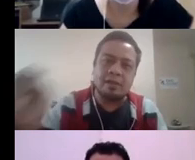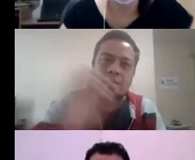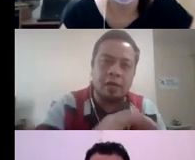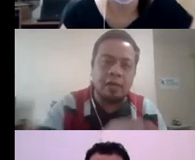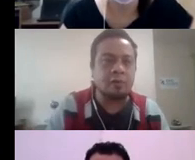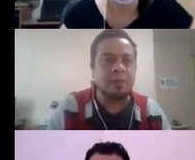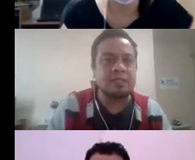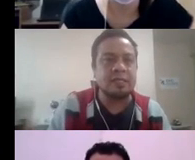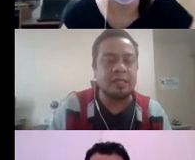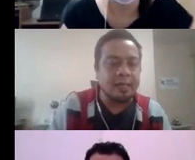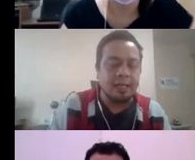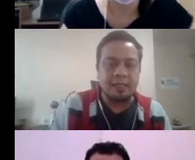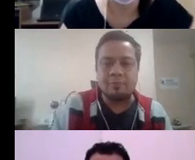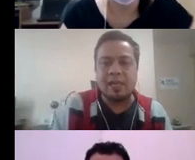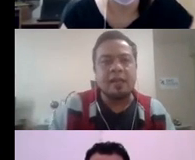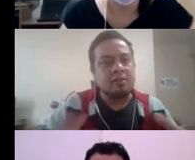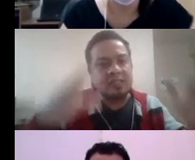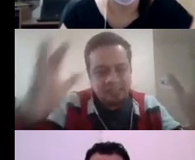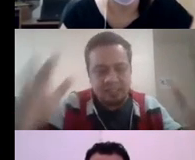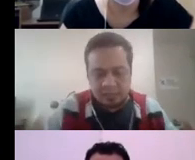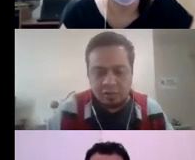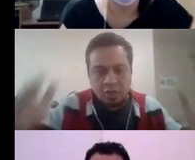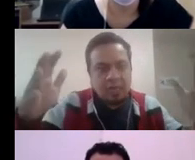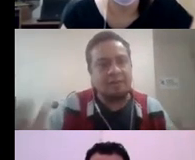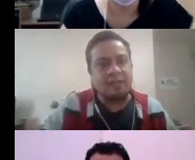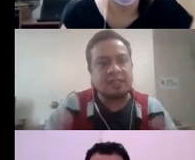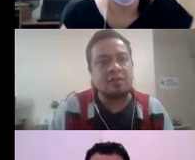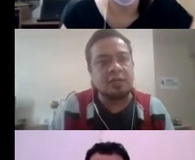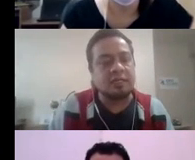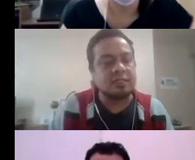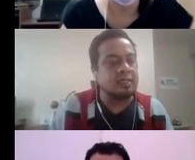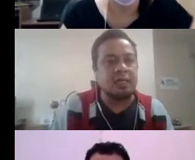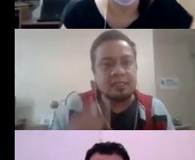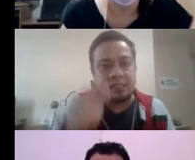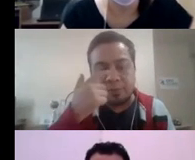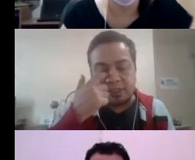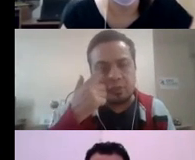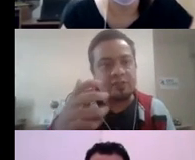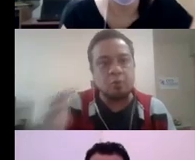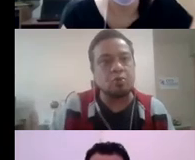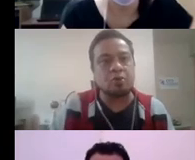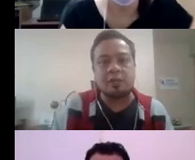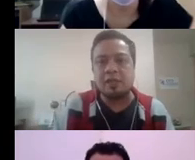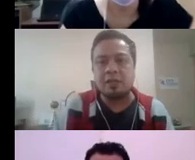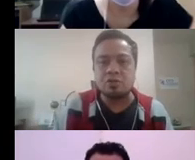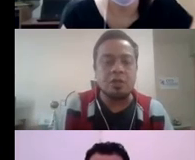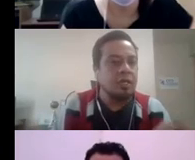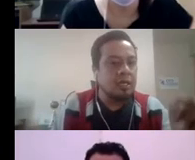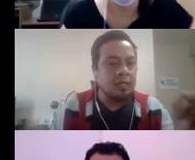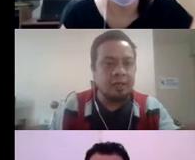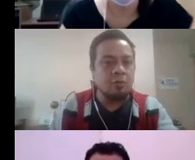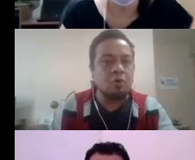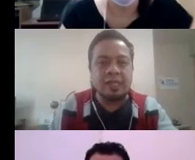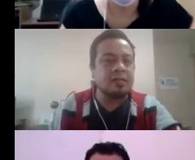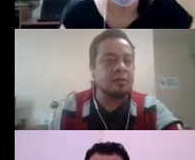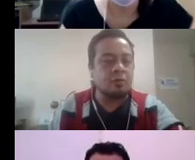directamente a la competencia del plan. Entonces, en ese sentido, la filtración de las aportaciones fue un total de 22.